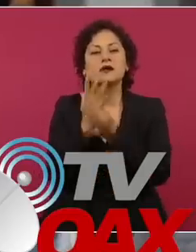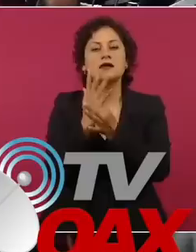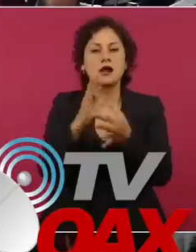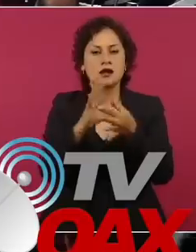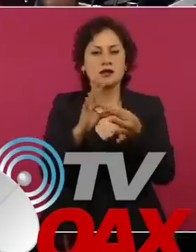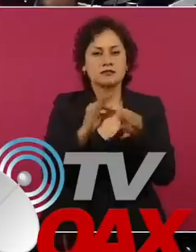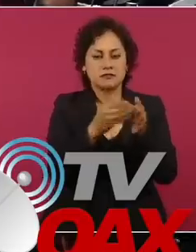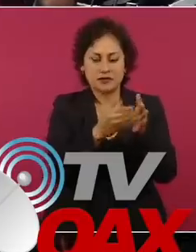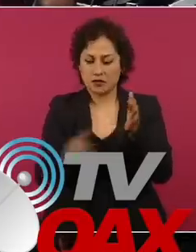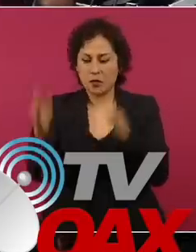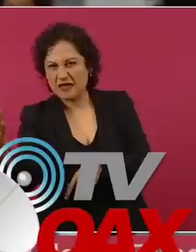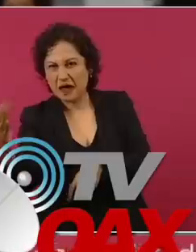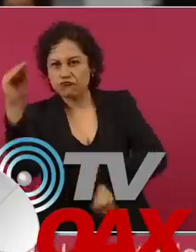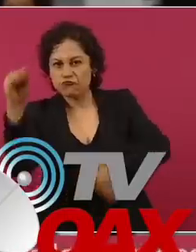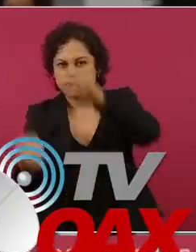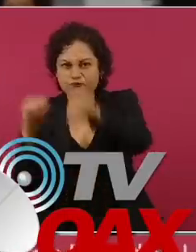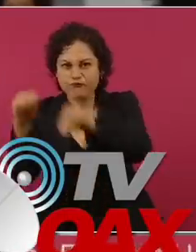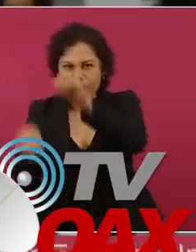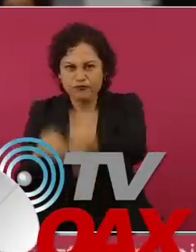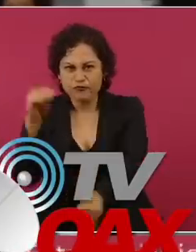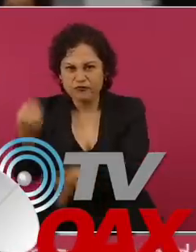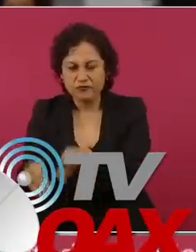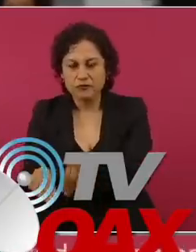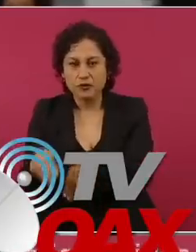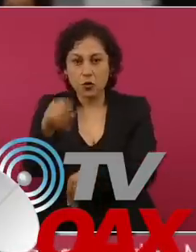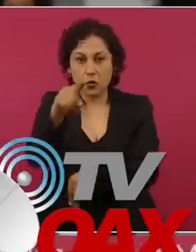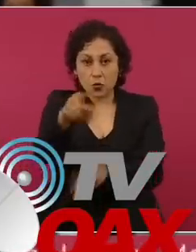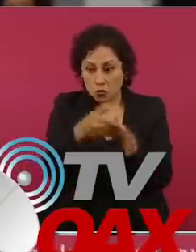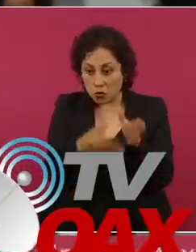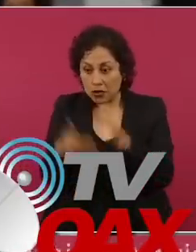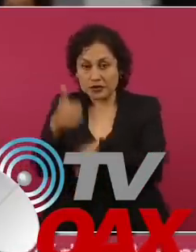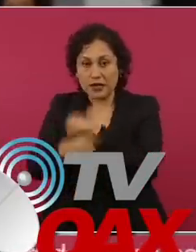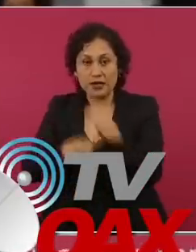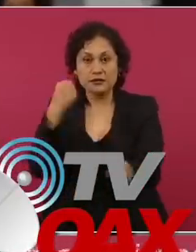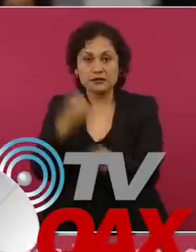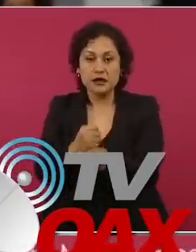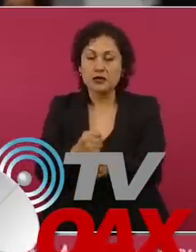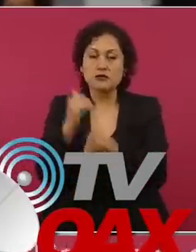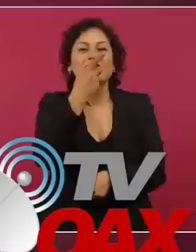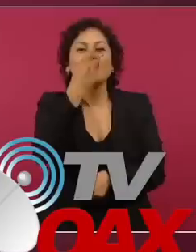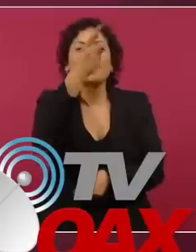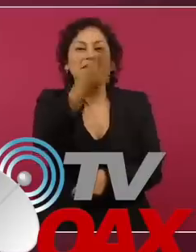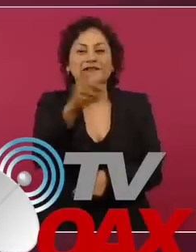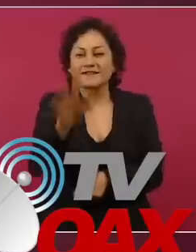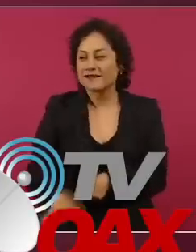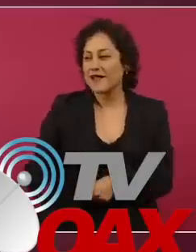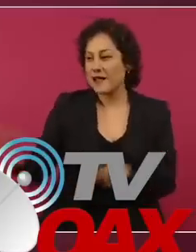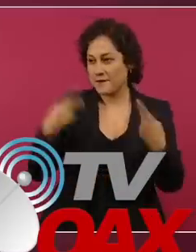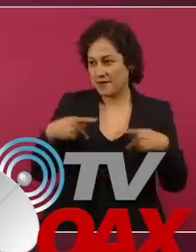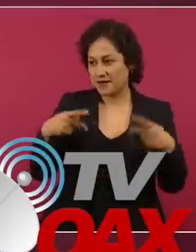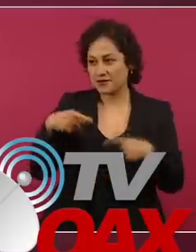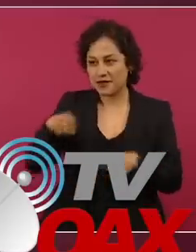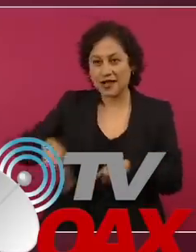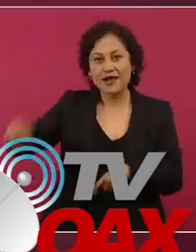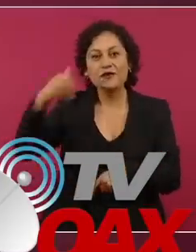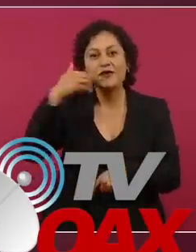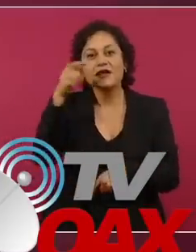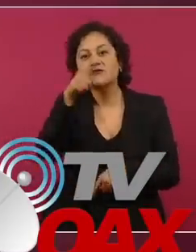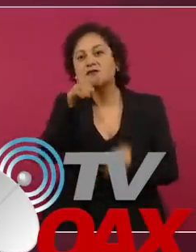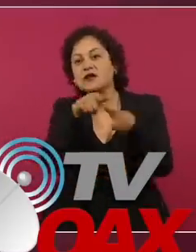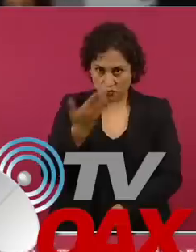duró 30 años. Y esto es lo que yo le pido, porque en base a